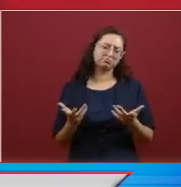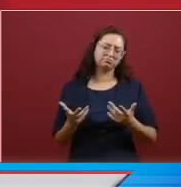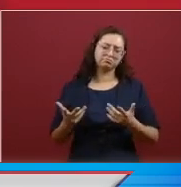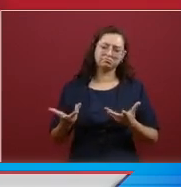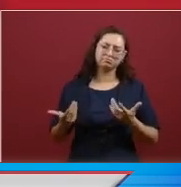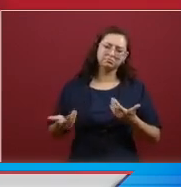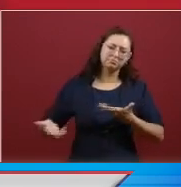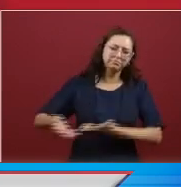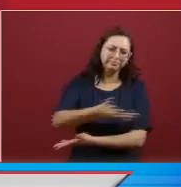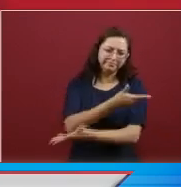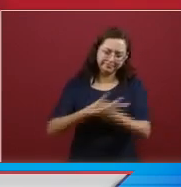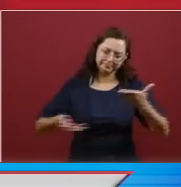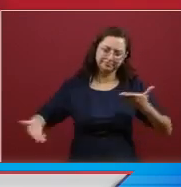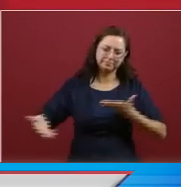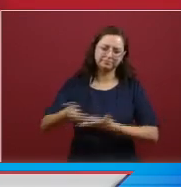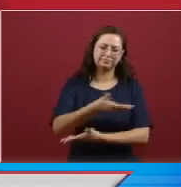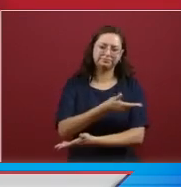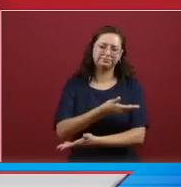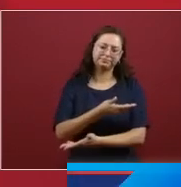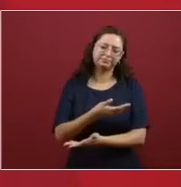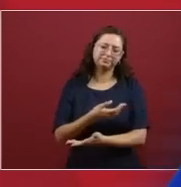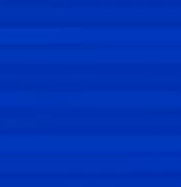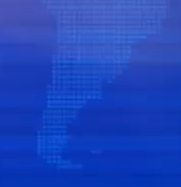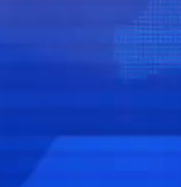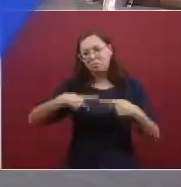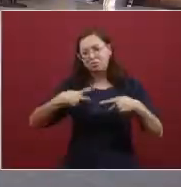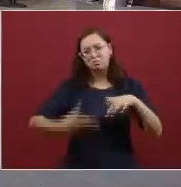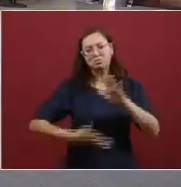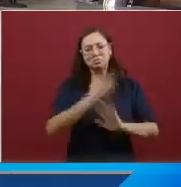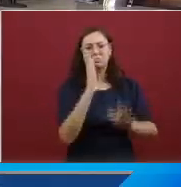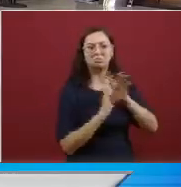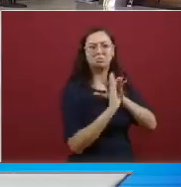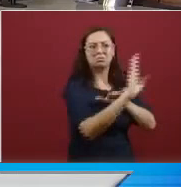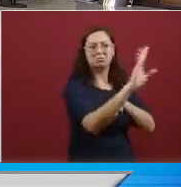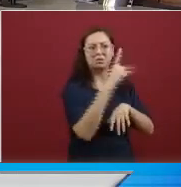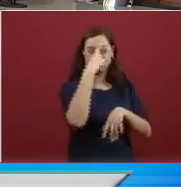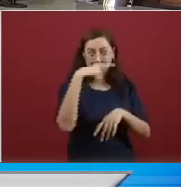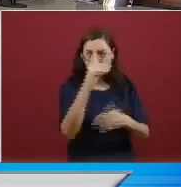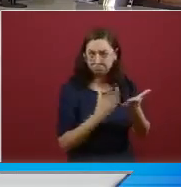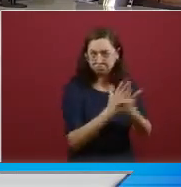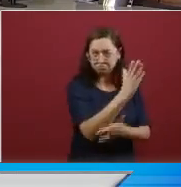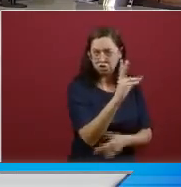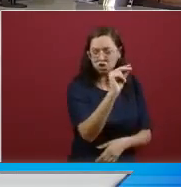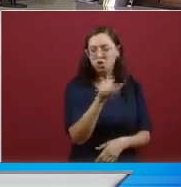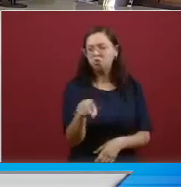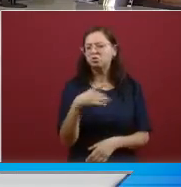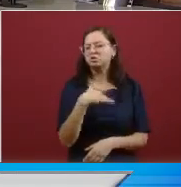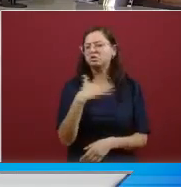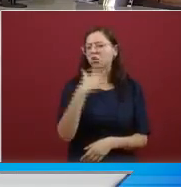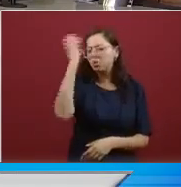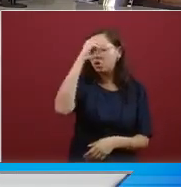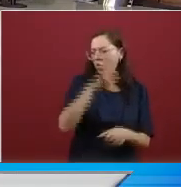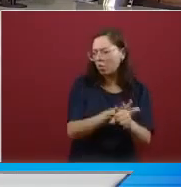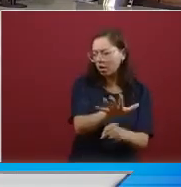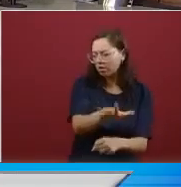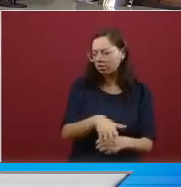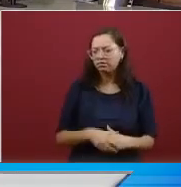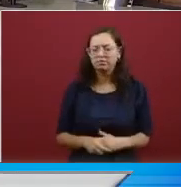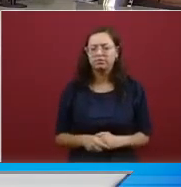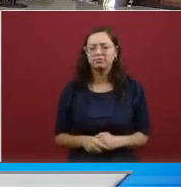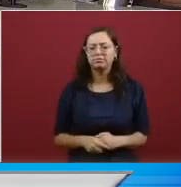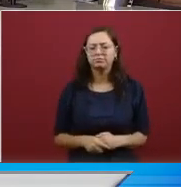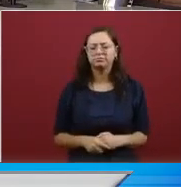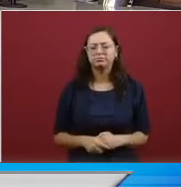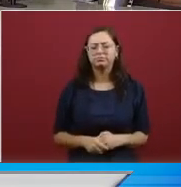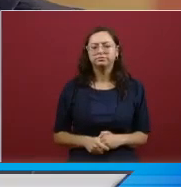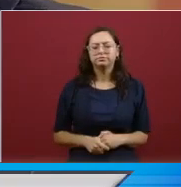reafirmó el compromiso para que se apruebe el tratado comercial. Instituto Mexicano para la Competitividad y Tren Maya. Ayer